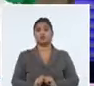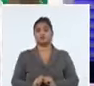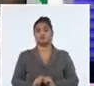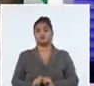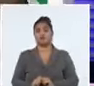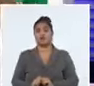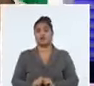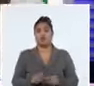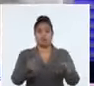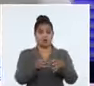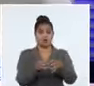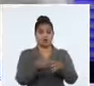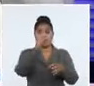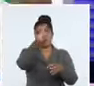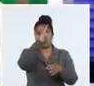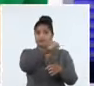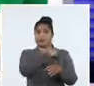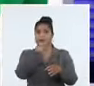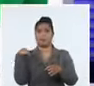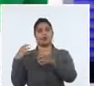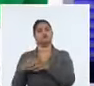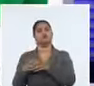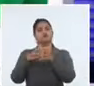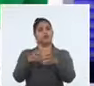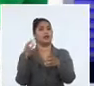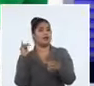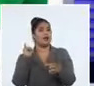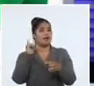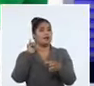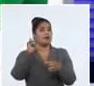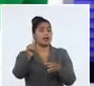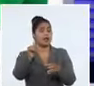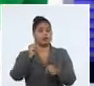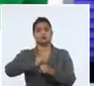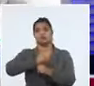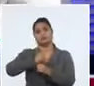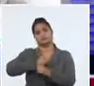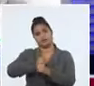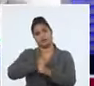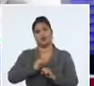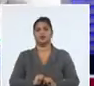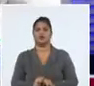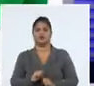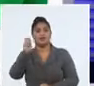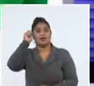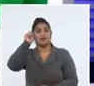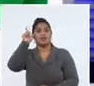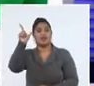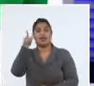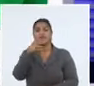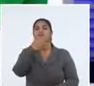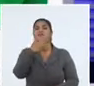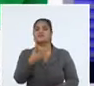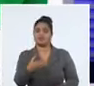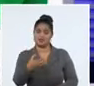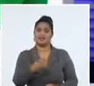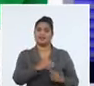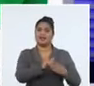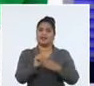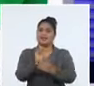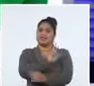salud hasta en la zona más intrincada de nuestro país. Idea de Fidel. Idea de nuestro comandante en